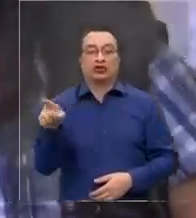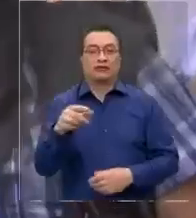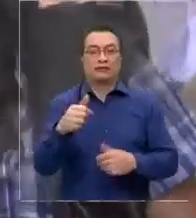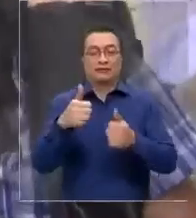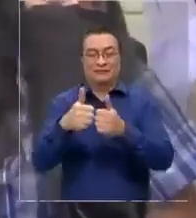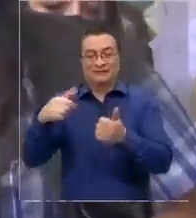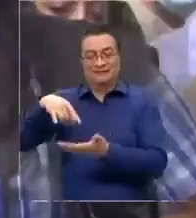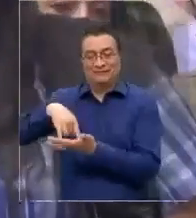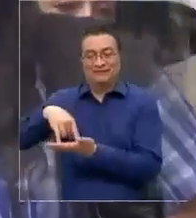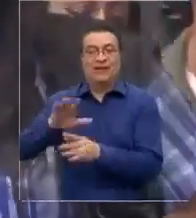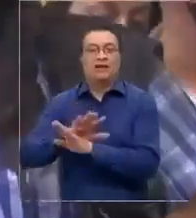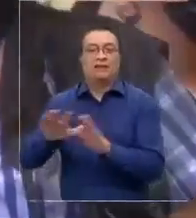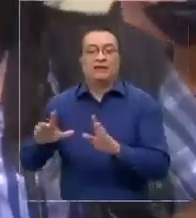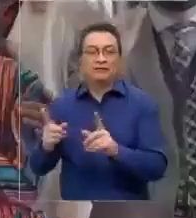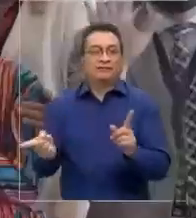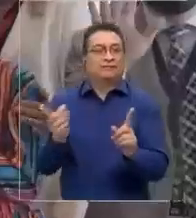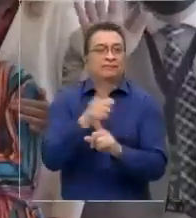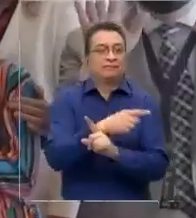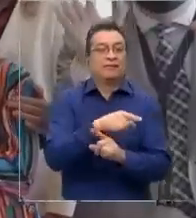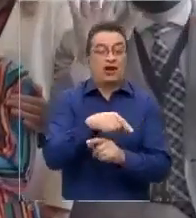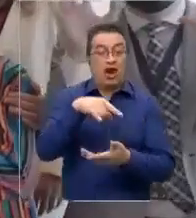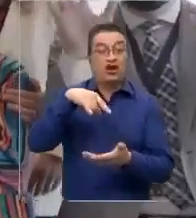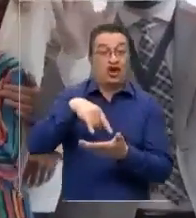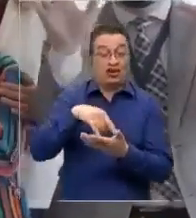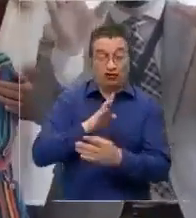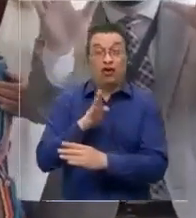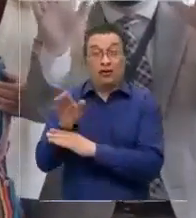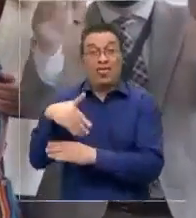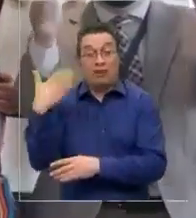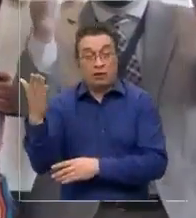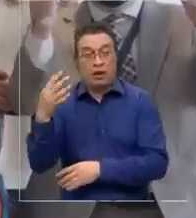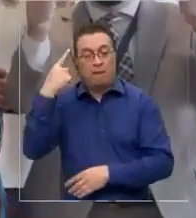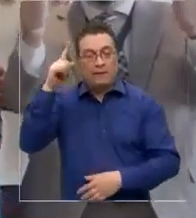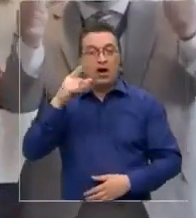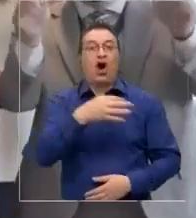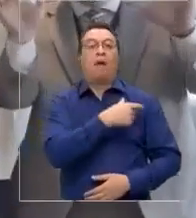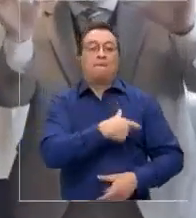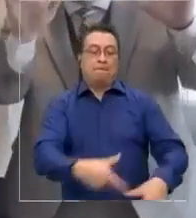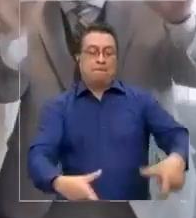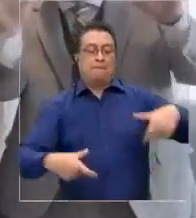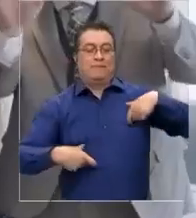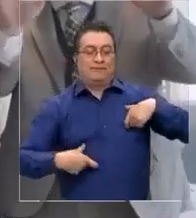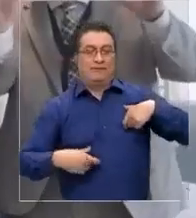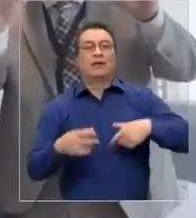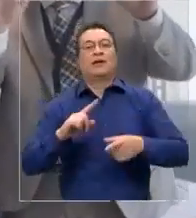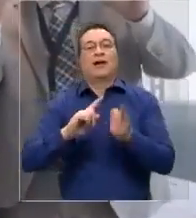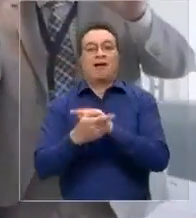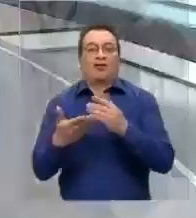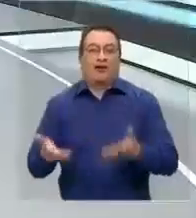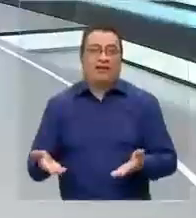parlamentaria. En 9 días volverán al Congreso, pero como ministros y presidente de Chile.